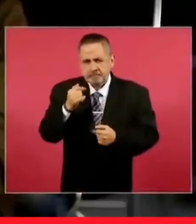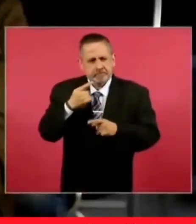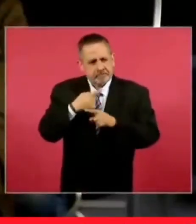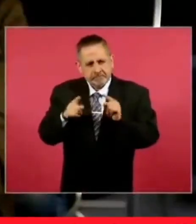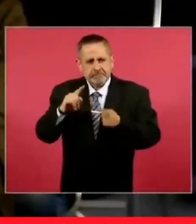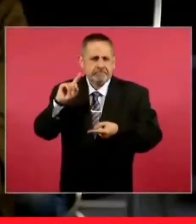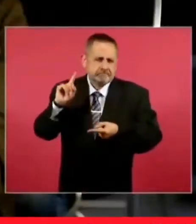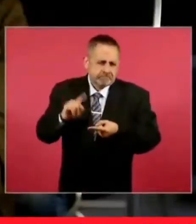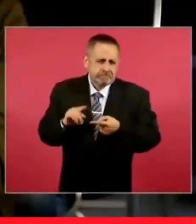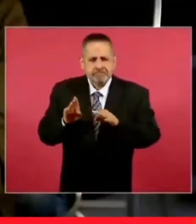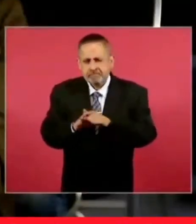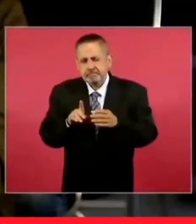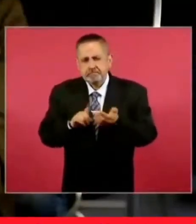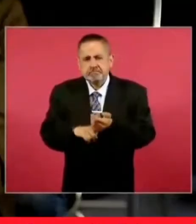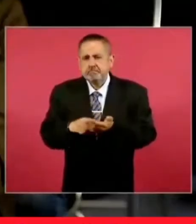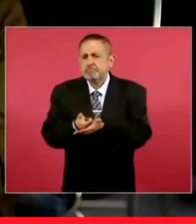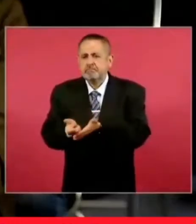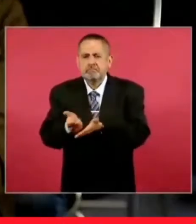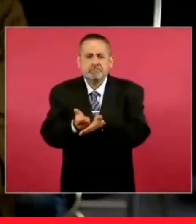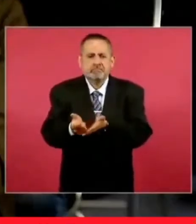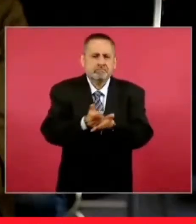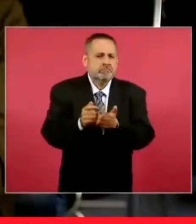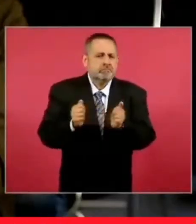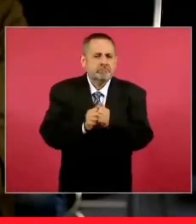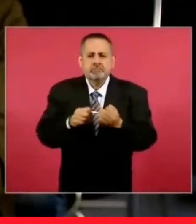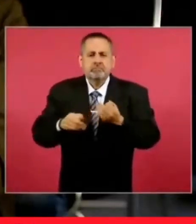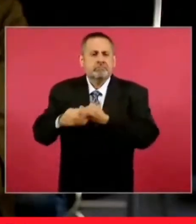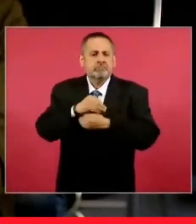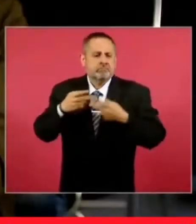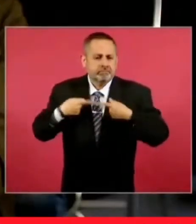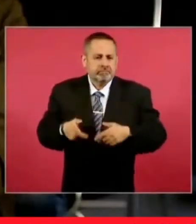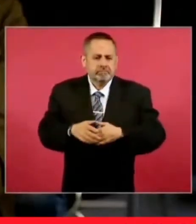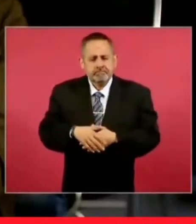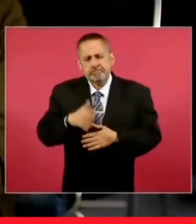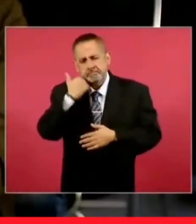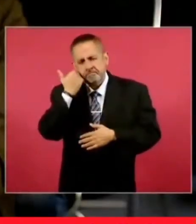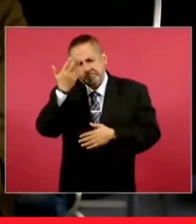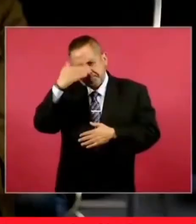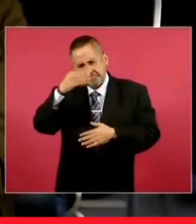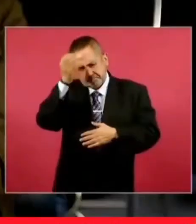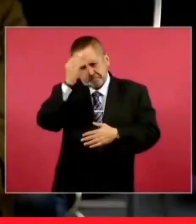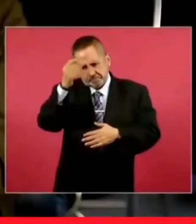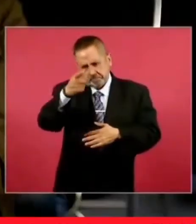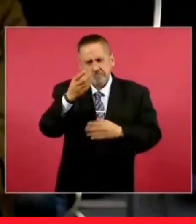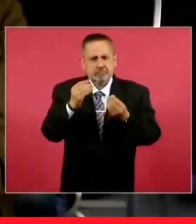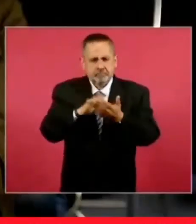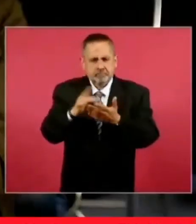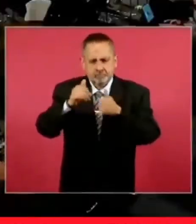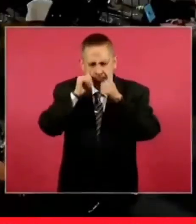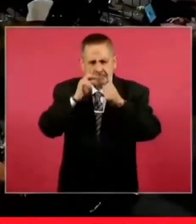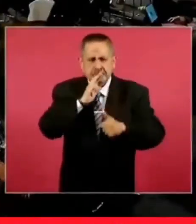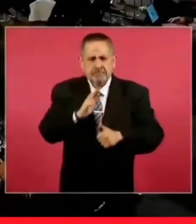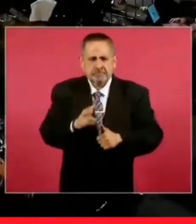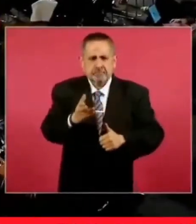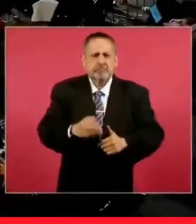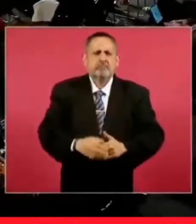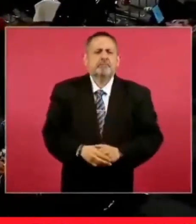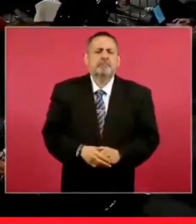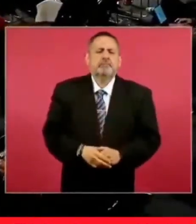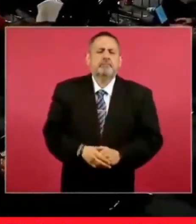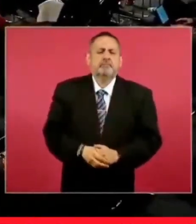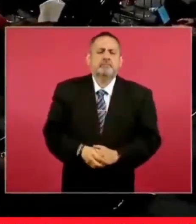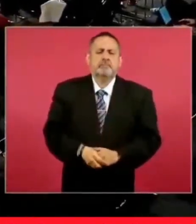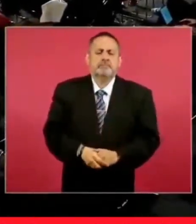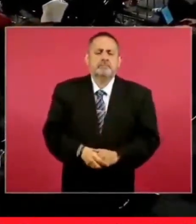en cuanto a las liquidaciones que se hizo a los trabajadores. Me gustaría conocer su opinión, presidente, y muchas gracias por su respuesta. Hablé del tema,